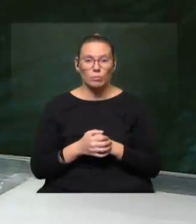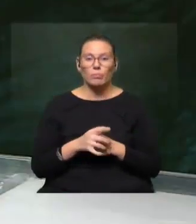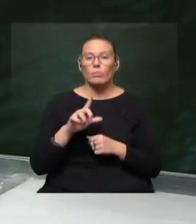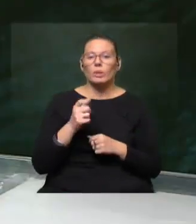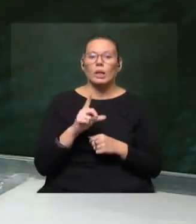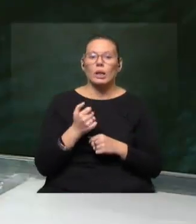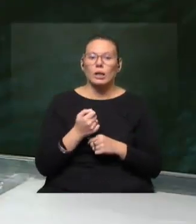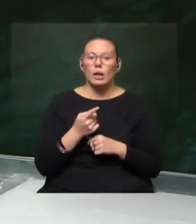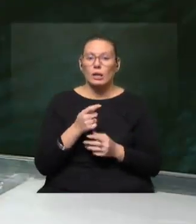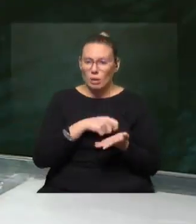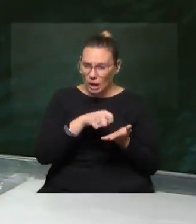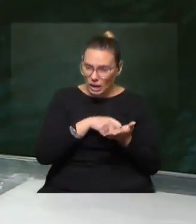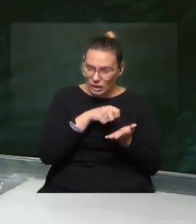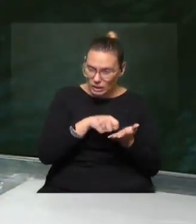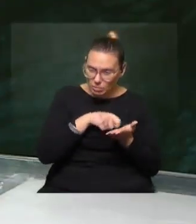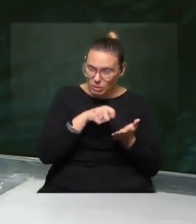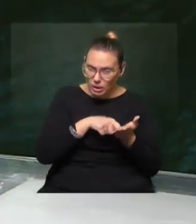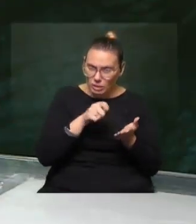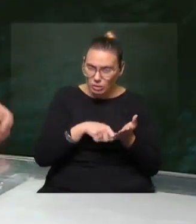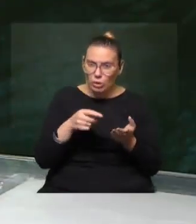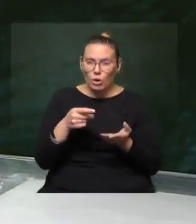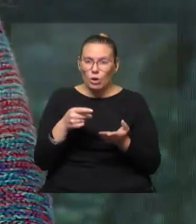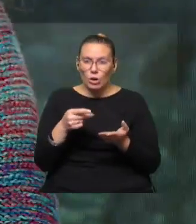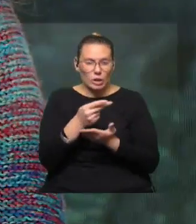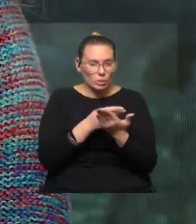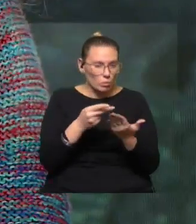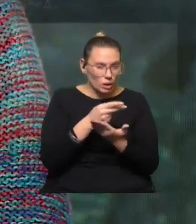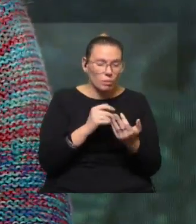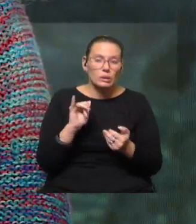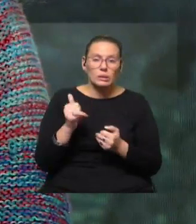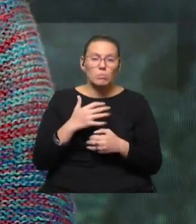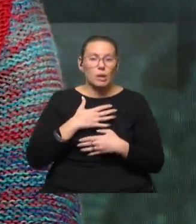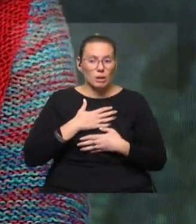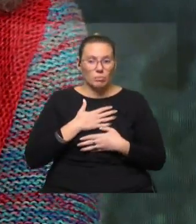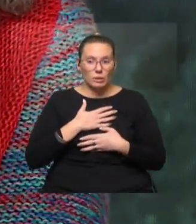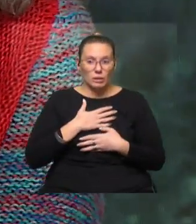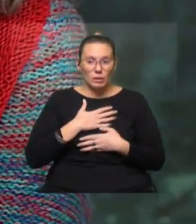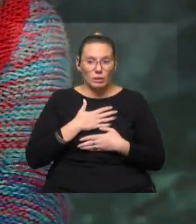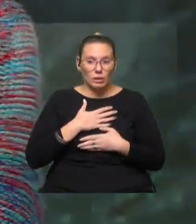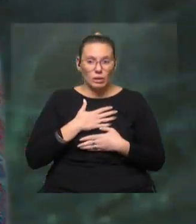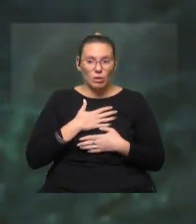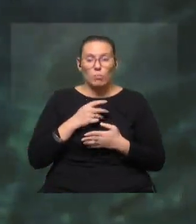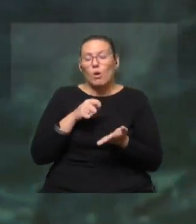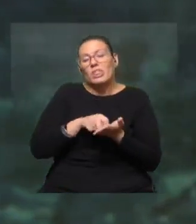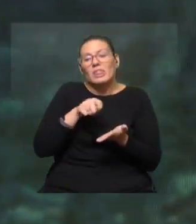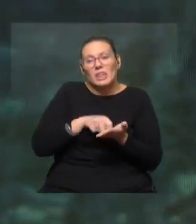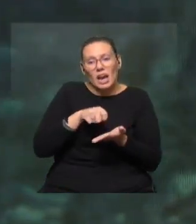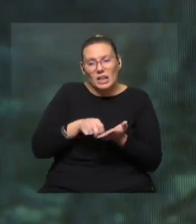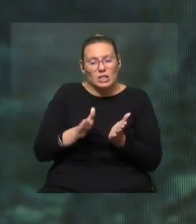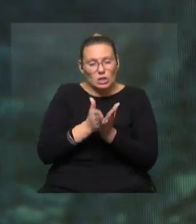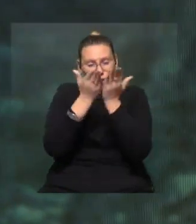ibas escribiendo un diario a la vez que que bueno es que sí es que para mí fue como una un diario porque